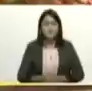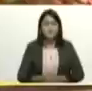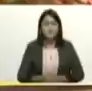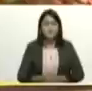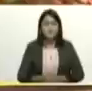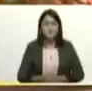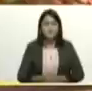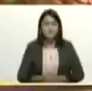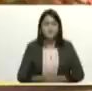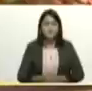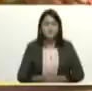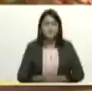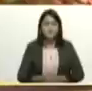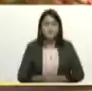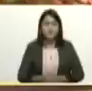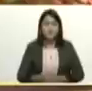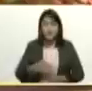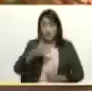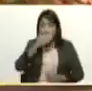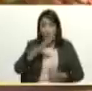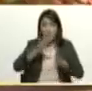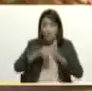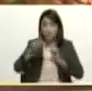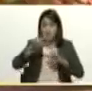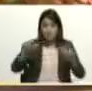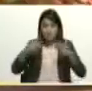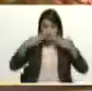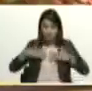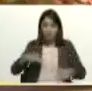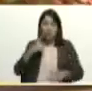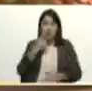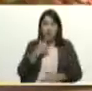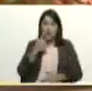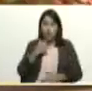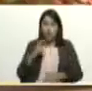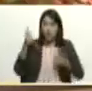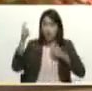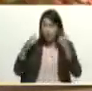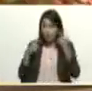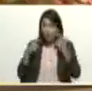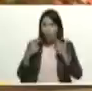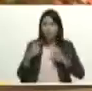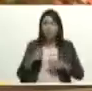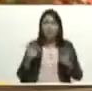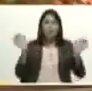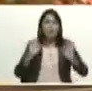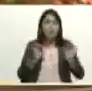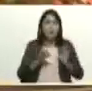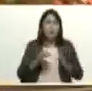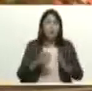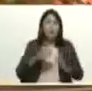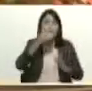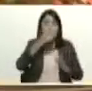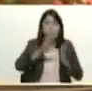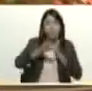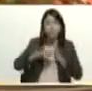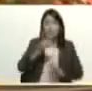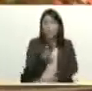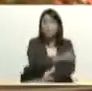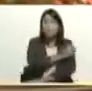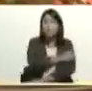Corrupción que se vista de rojo rojito o corrupción de esa derecha bandida,